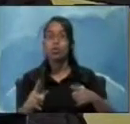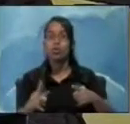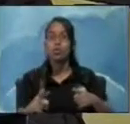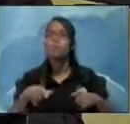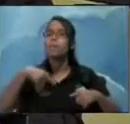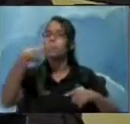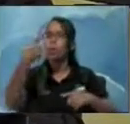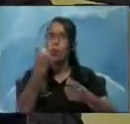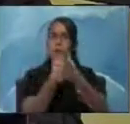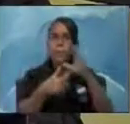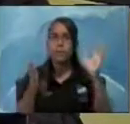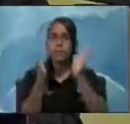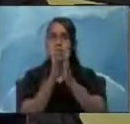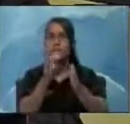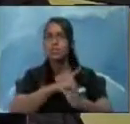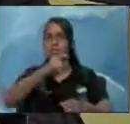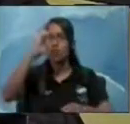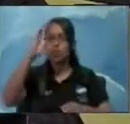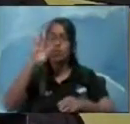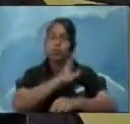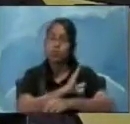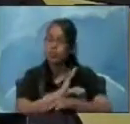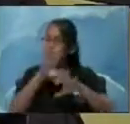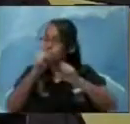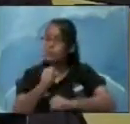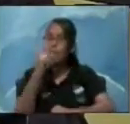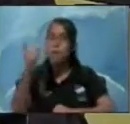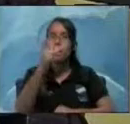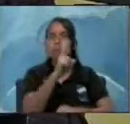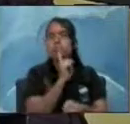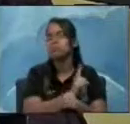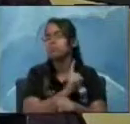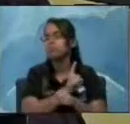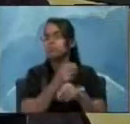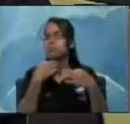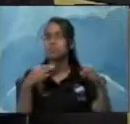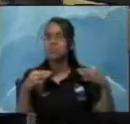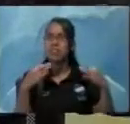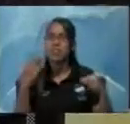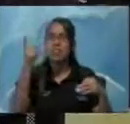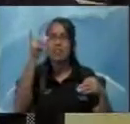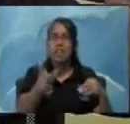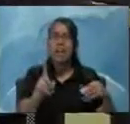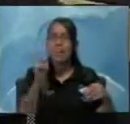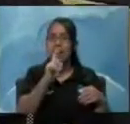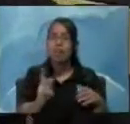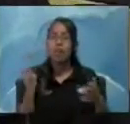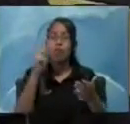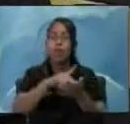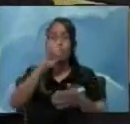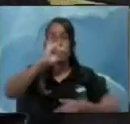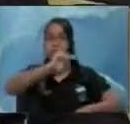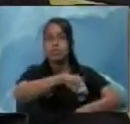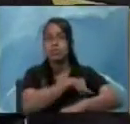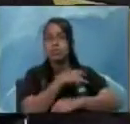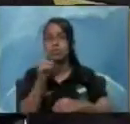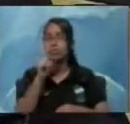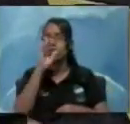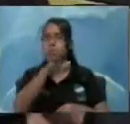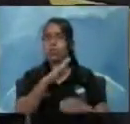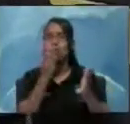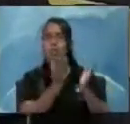espíritu santo de dios toma a una persona por muy sencilla que sea por que no fue a una universidad no estudió en una